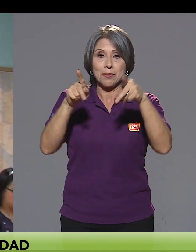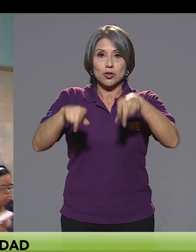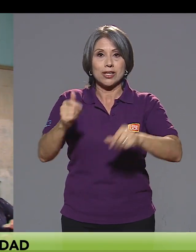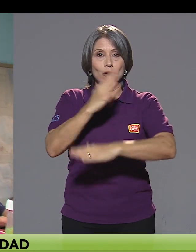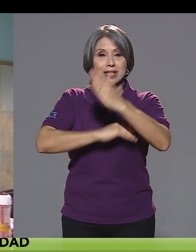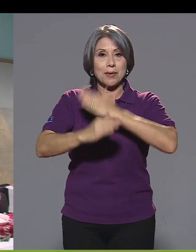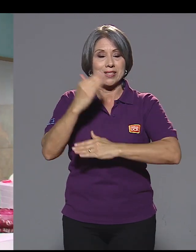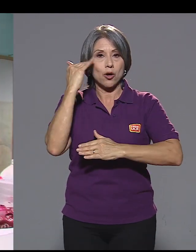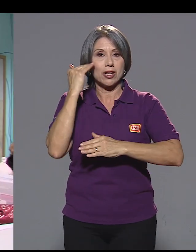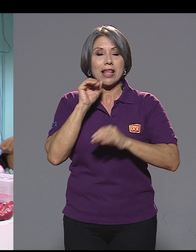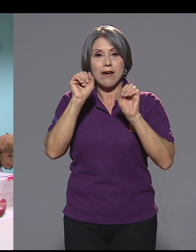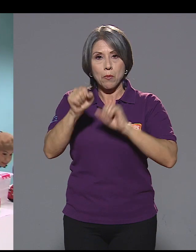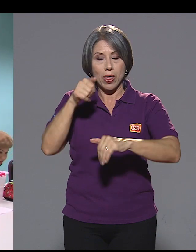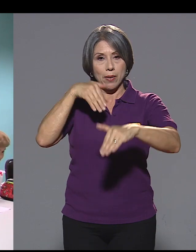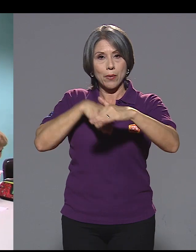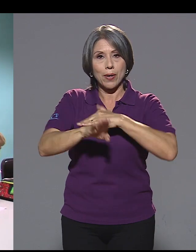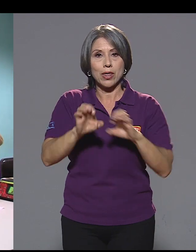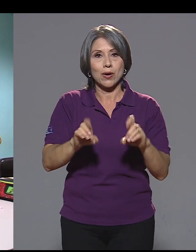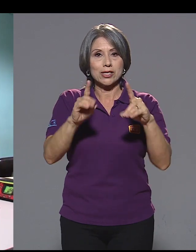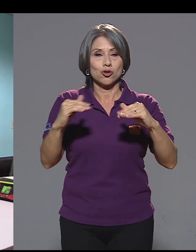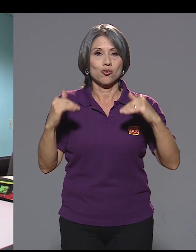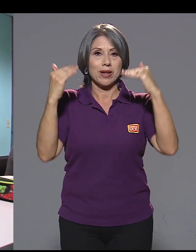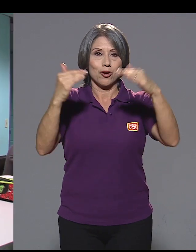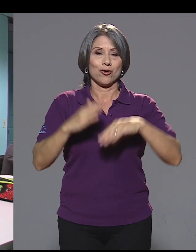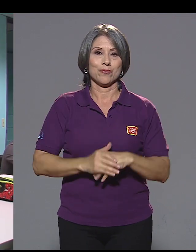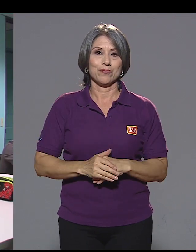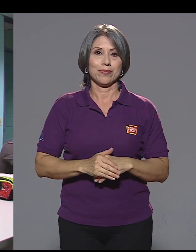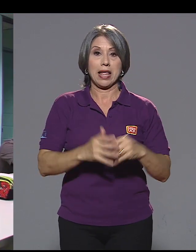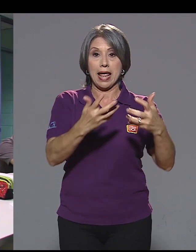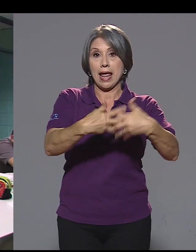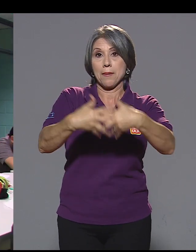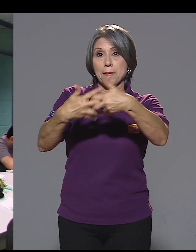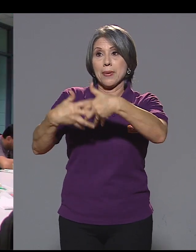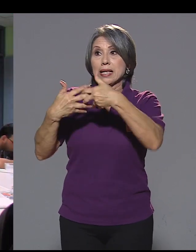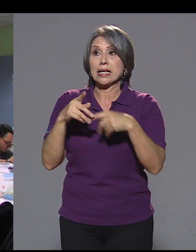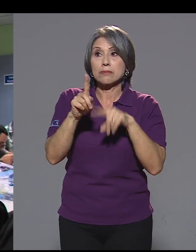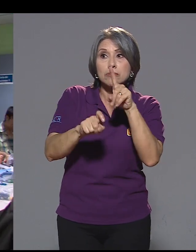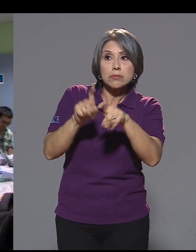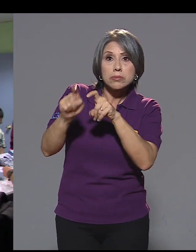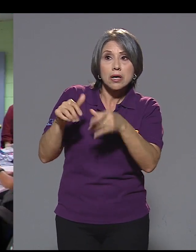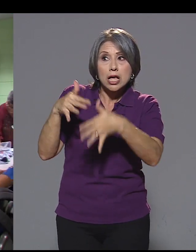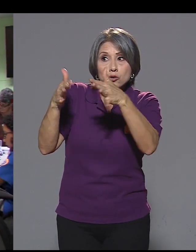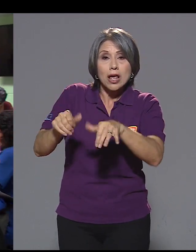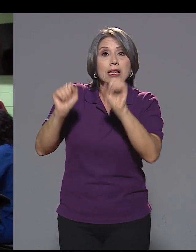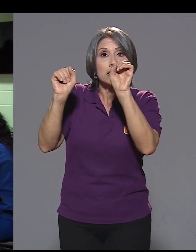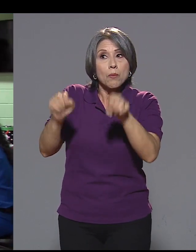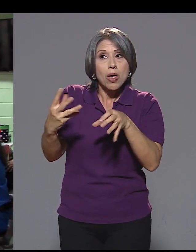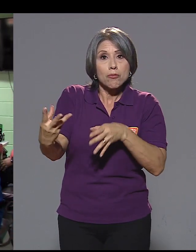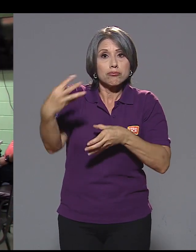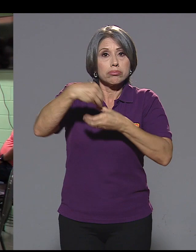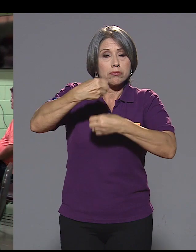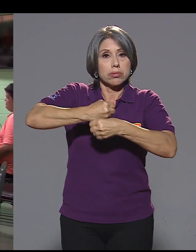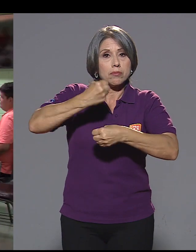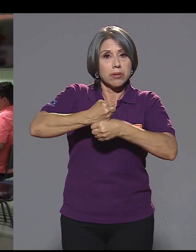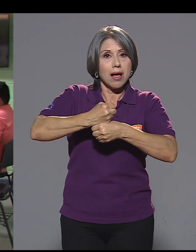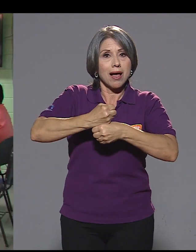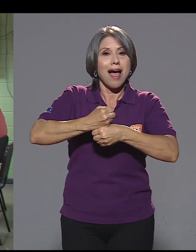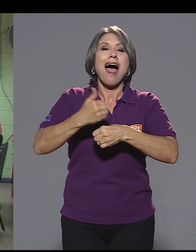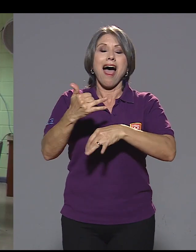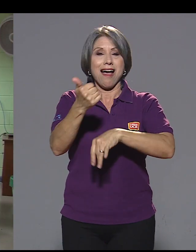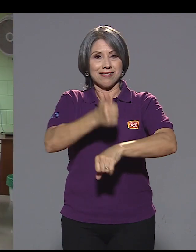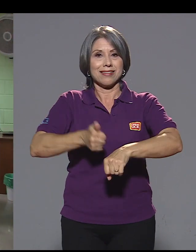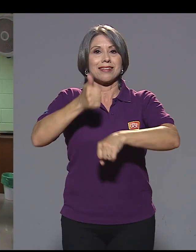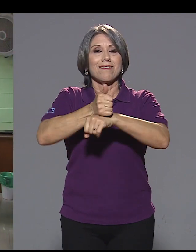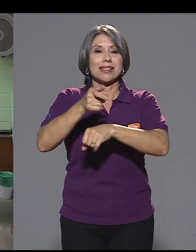cognitiva a la educación superior. Ante la consulta de empresas sobre estudiantes que puedan hacer inclusión laboral, se establece